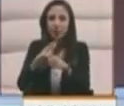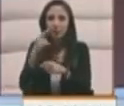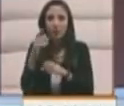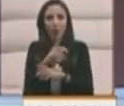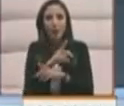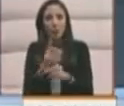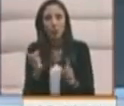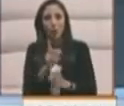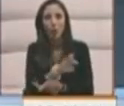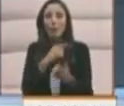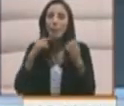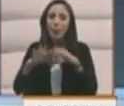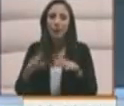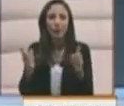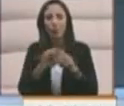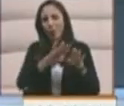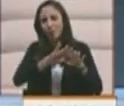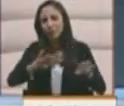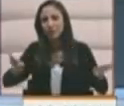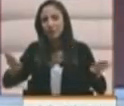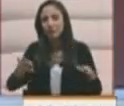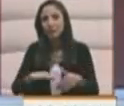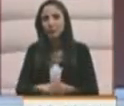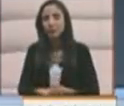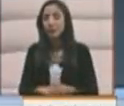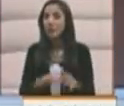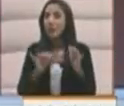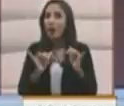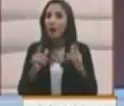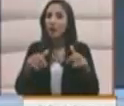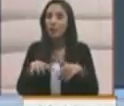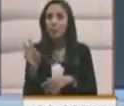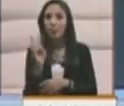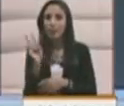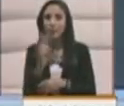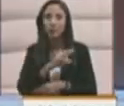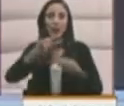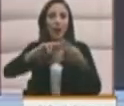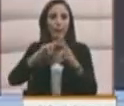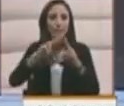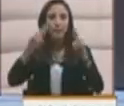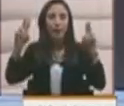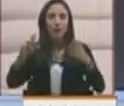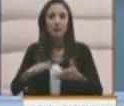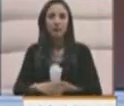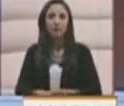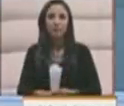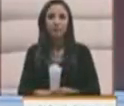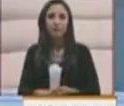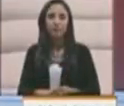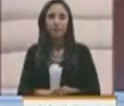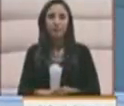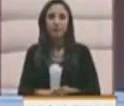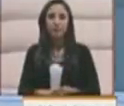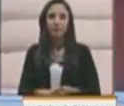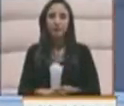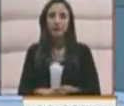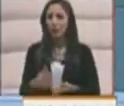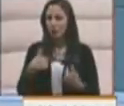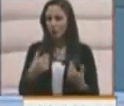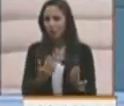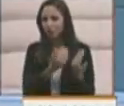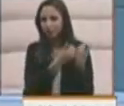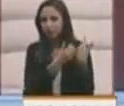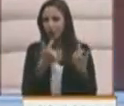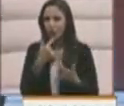las masacres. Este país es un país de paz, a diferencia, y lo digo con toda responsabilidad,